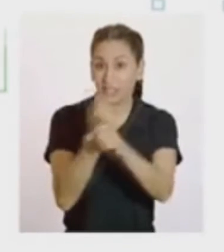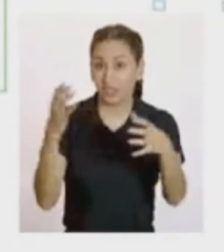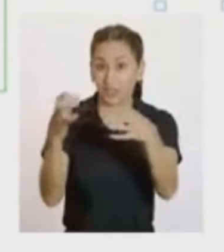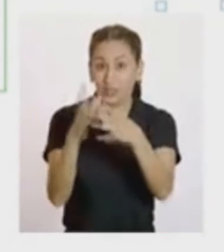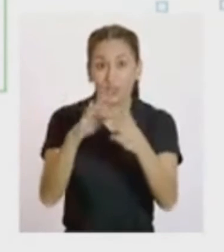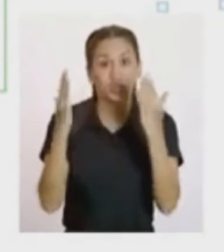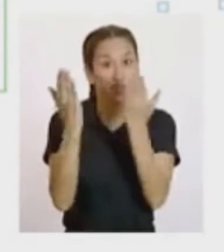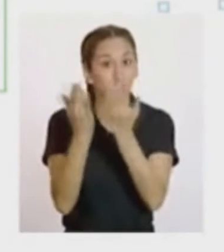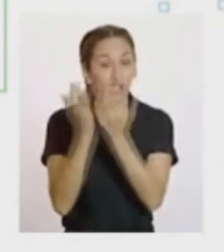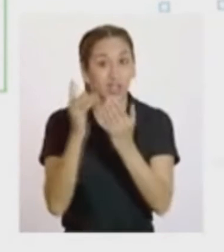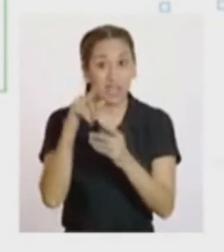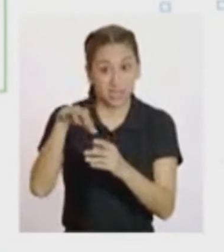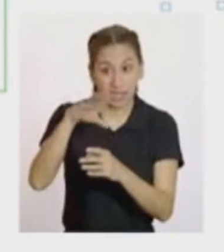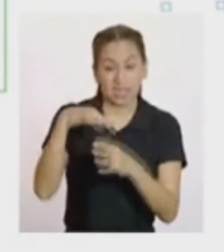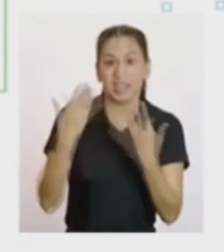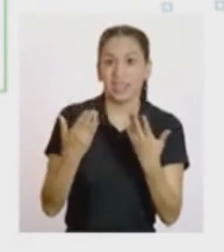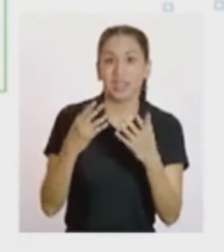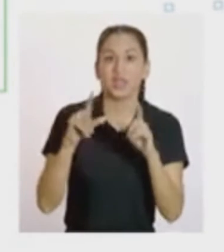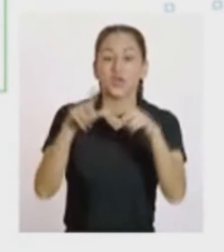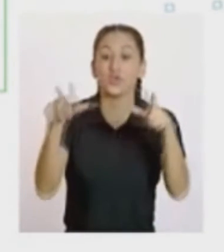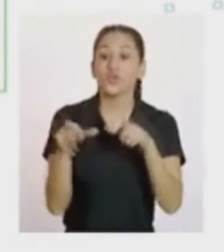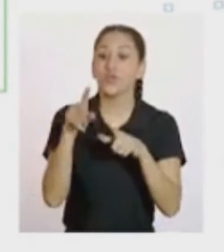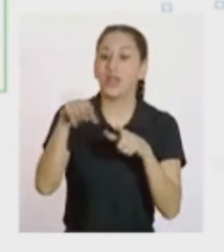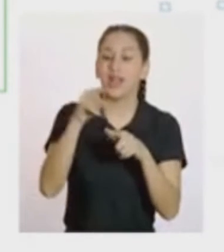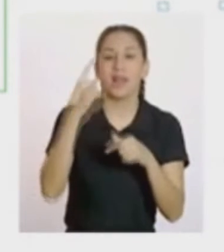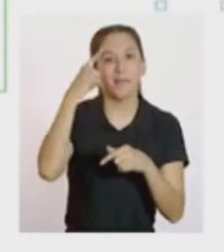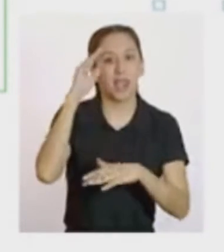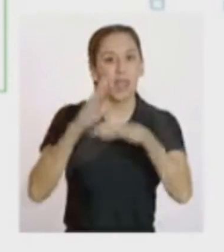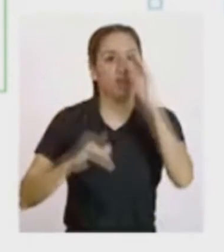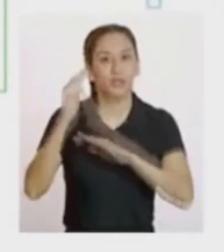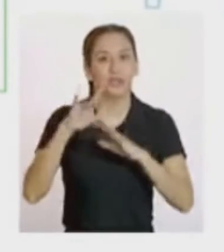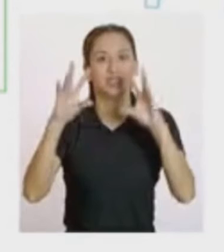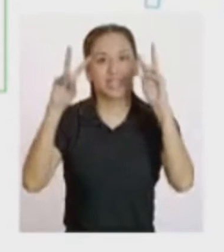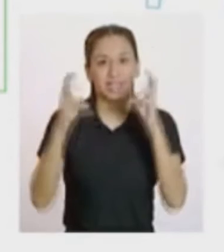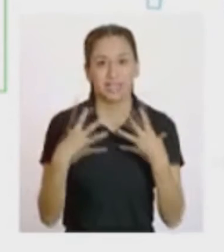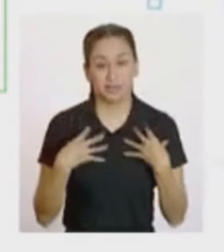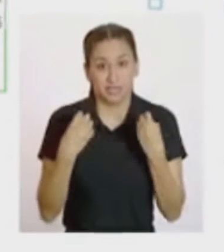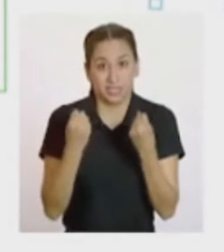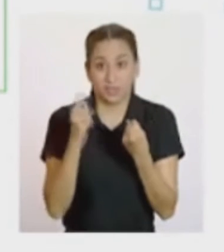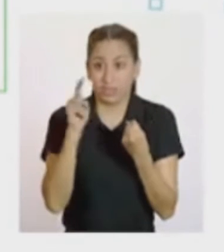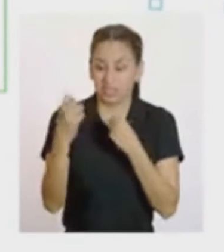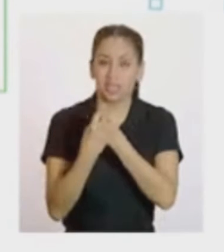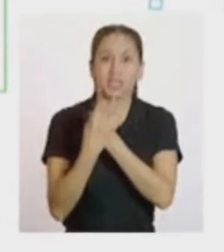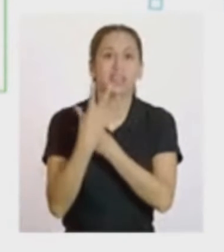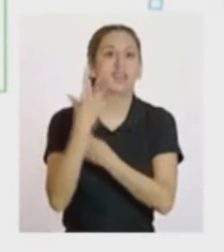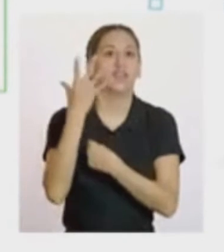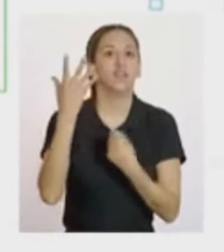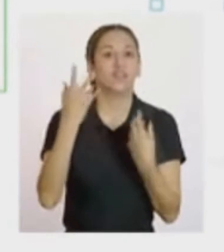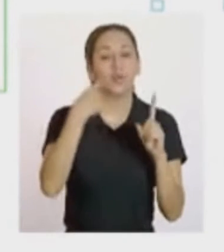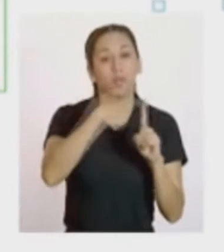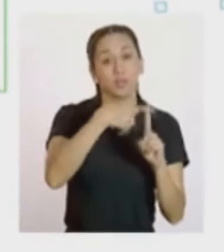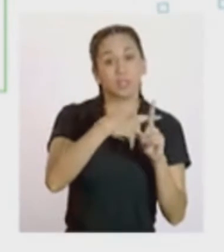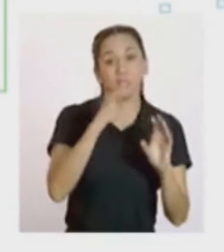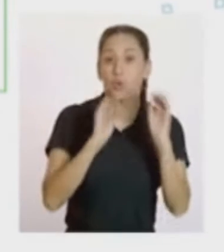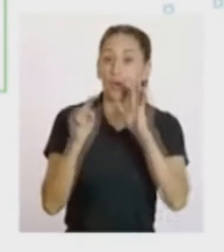instituciones educativas son, en sí mismas, espacios en los que se construye la salud. Estas influyen en forma